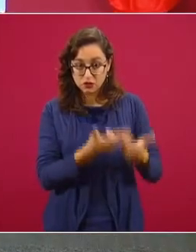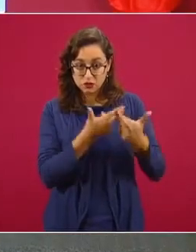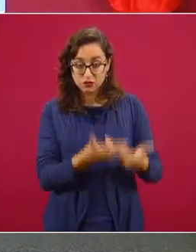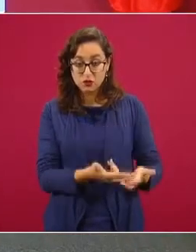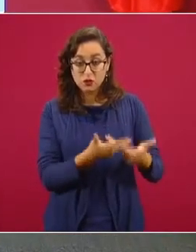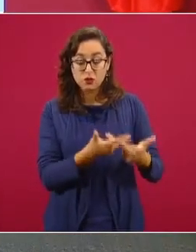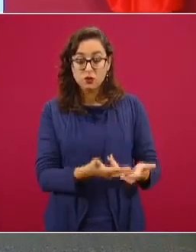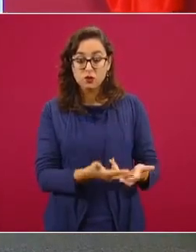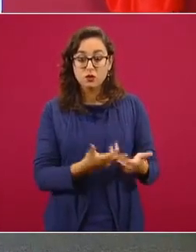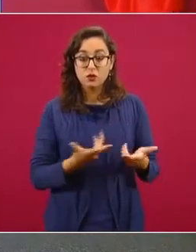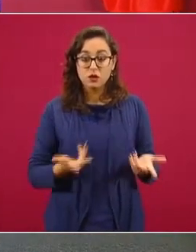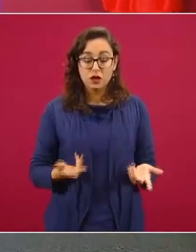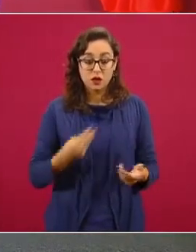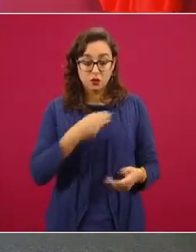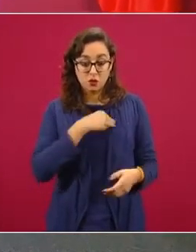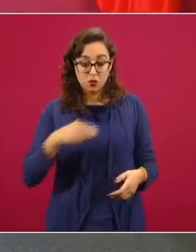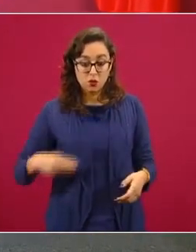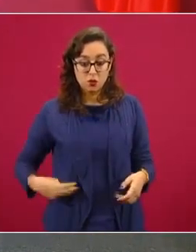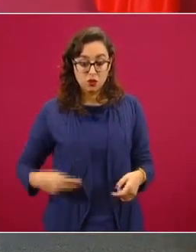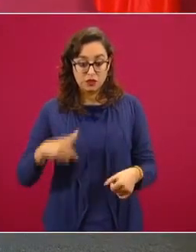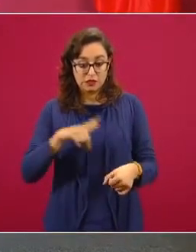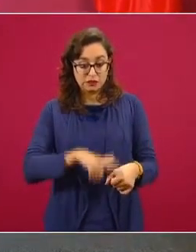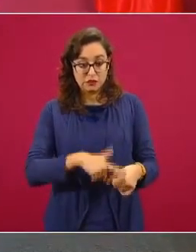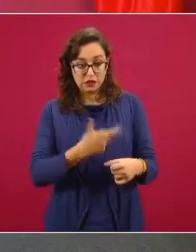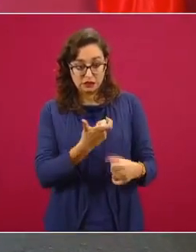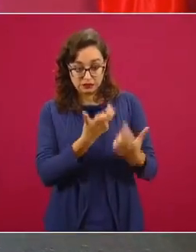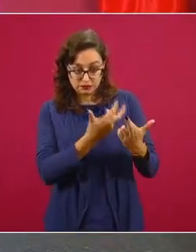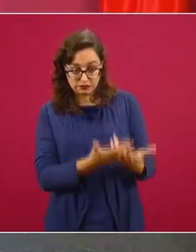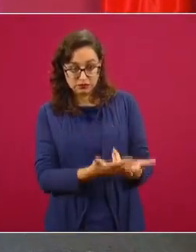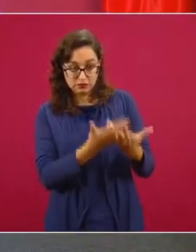porque no se le paga tanto a los regidores,